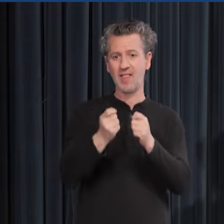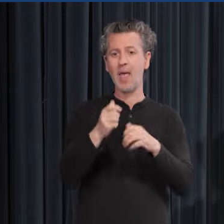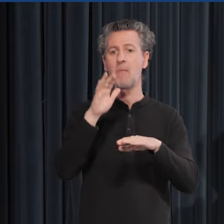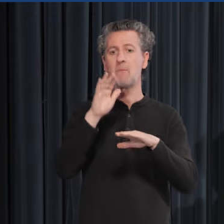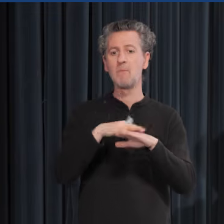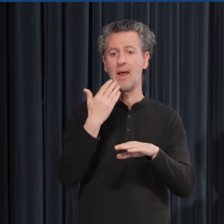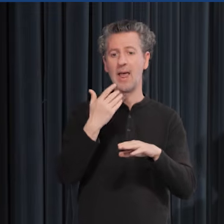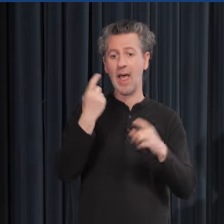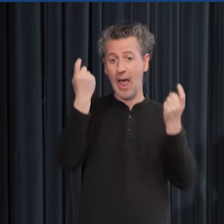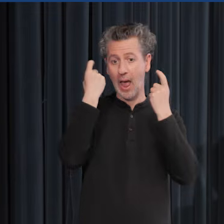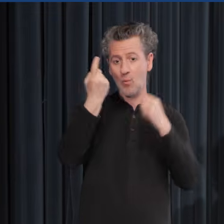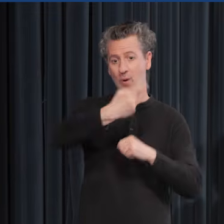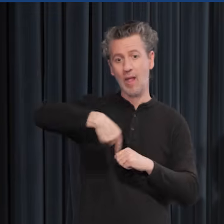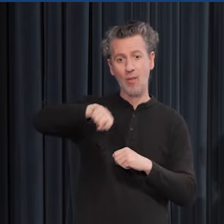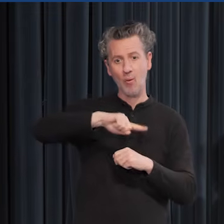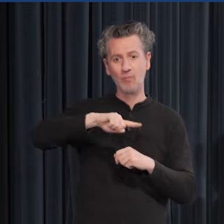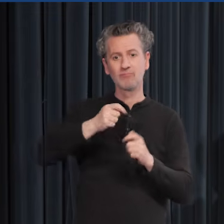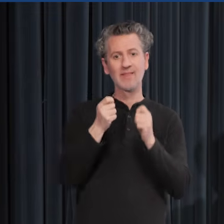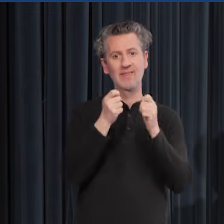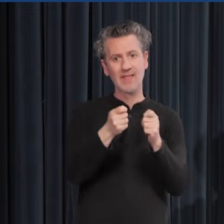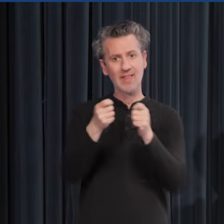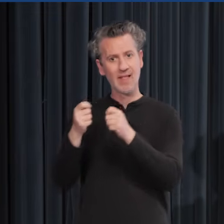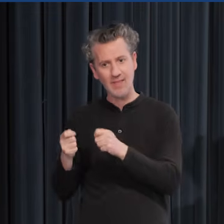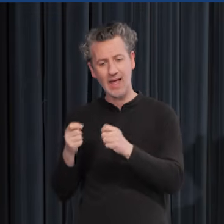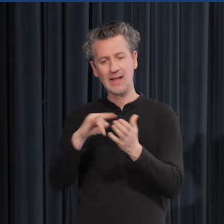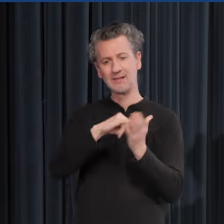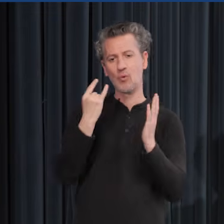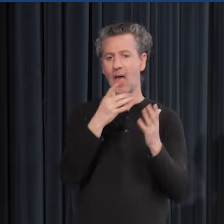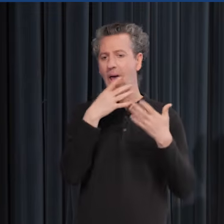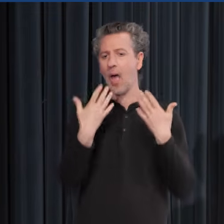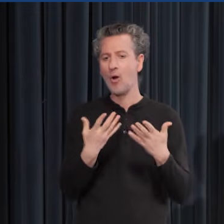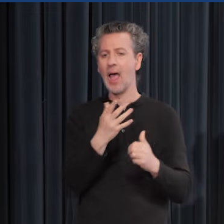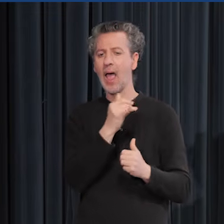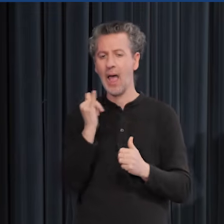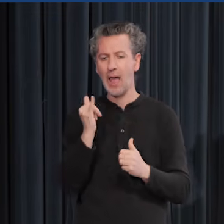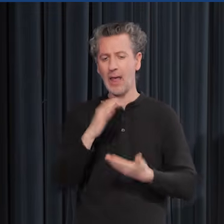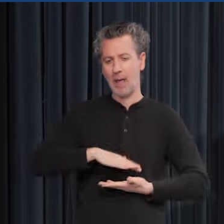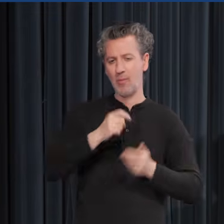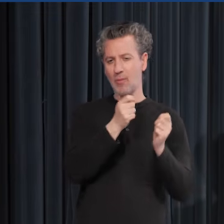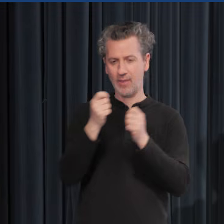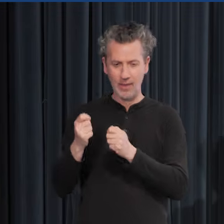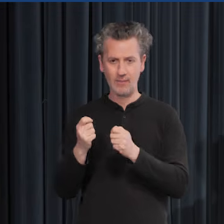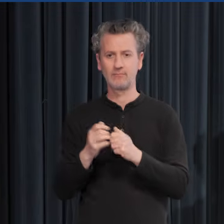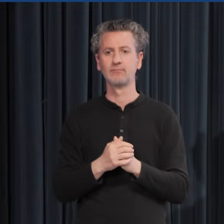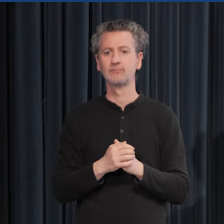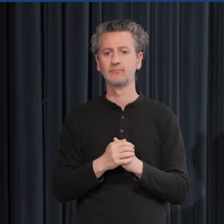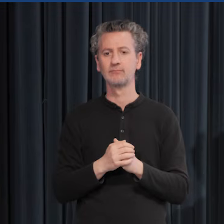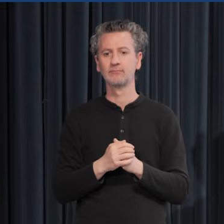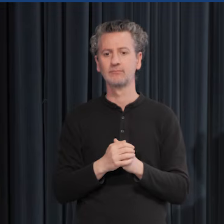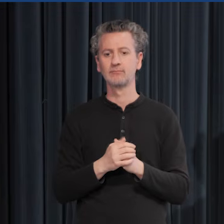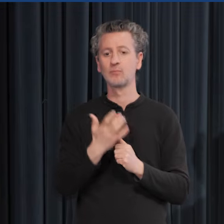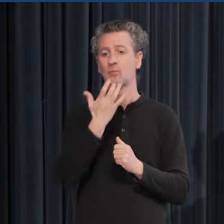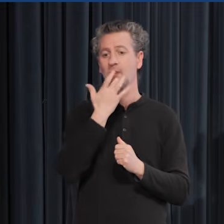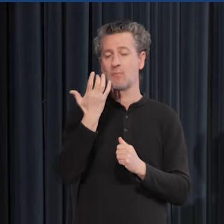trabajar con el alumnado la importancia de todas las tecnologías habilitadoras digitales de las que habéis estado hablando, como por ejemplo